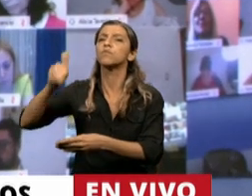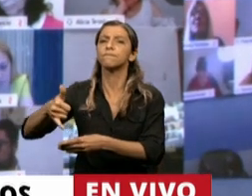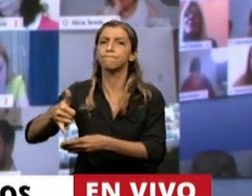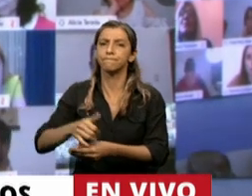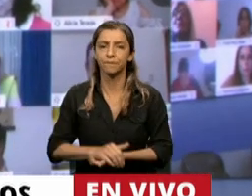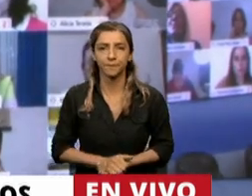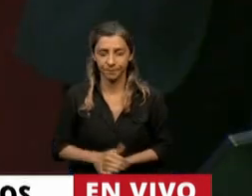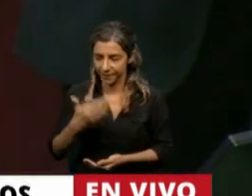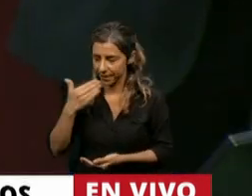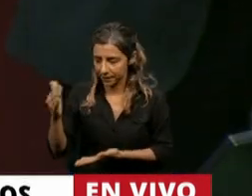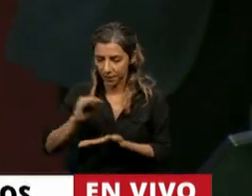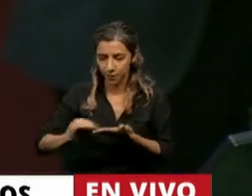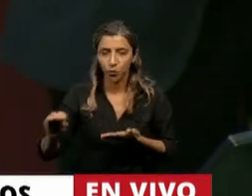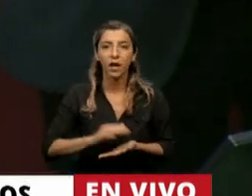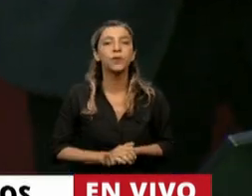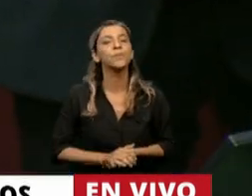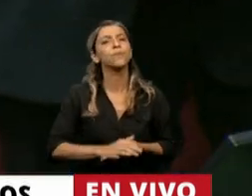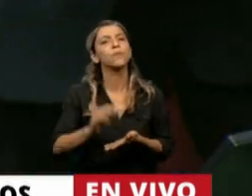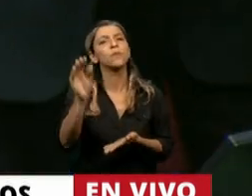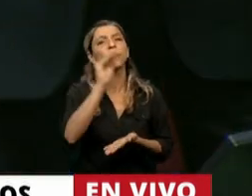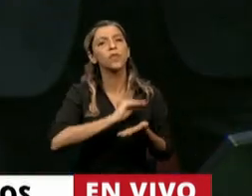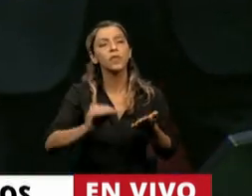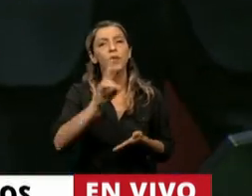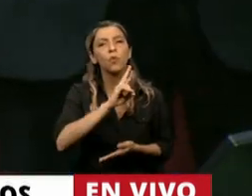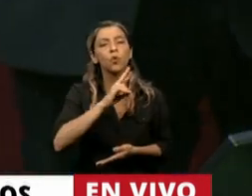presidente Gracias diputado diputada